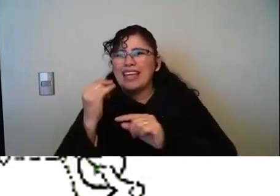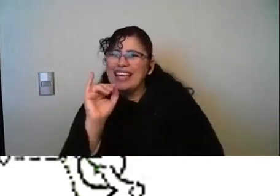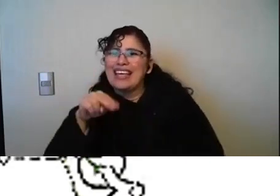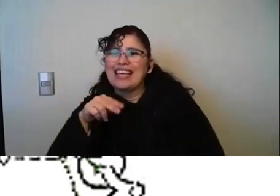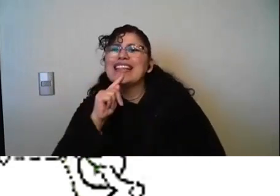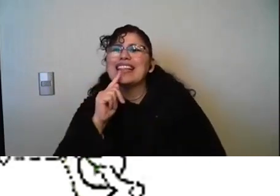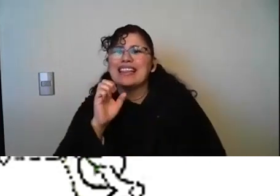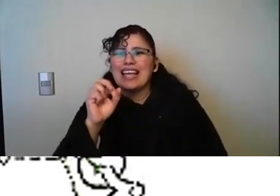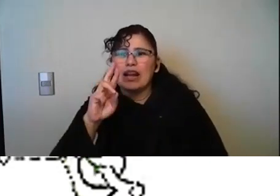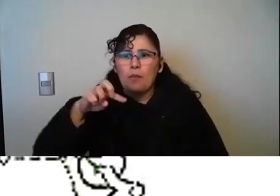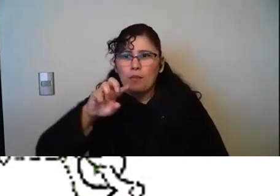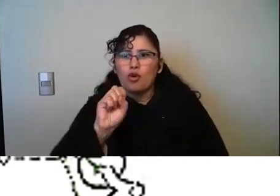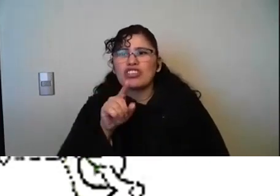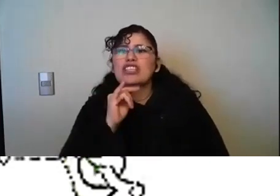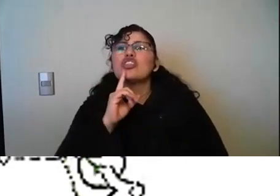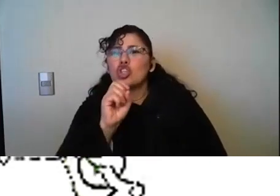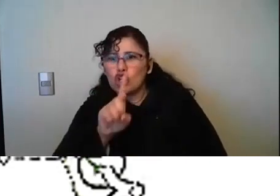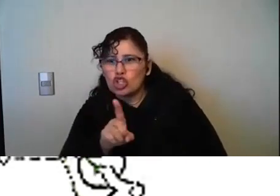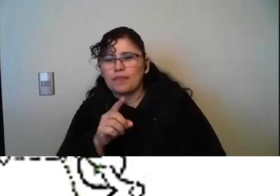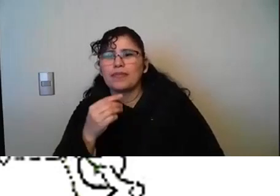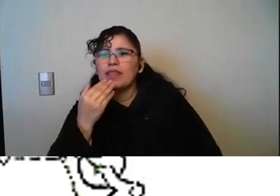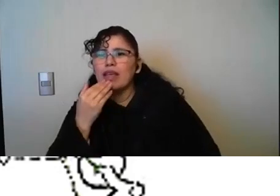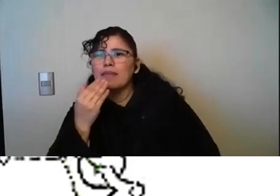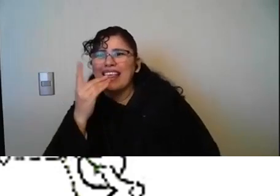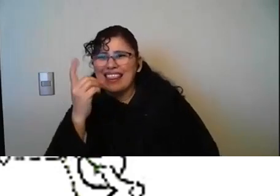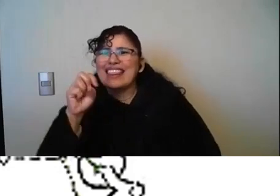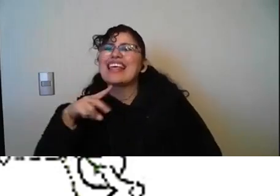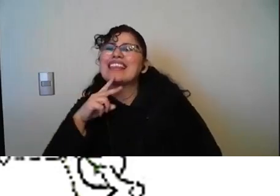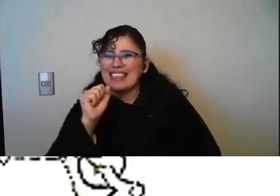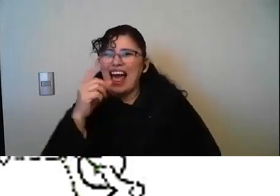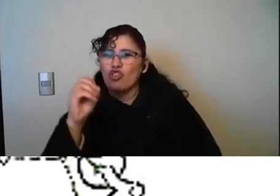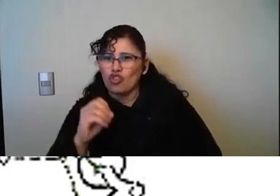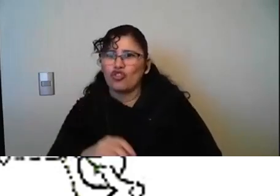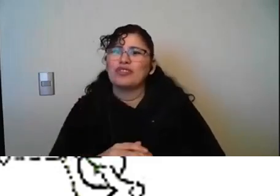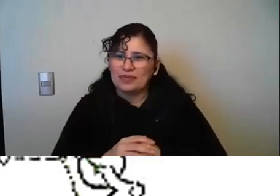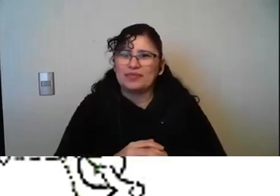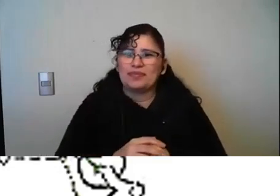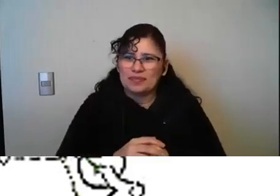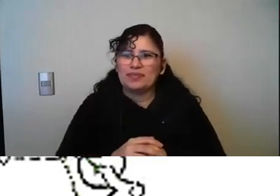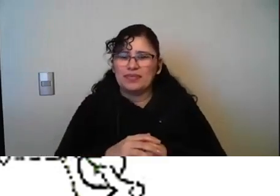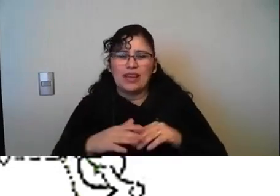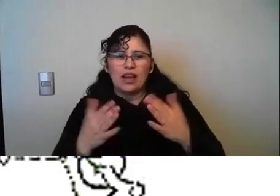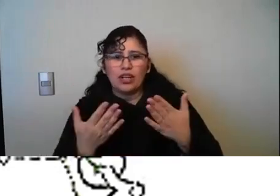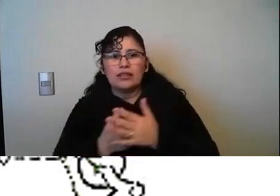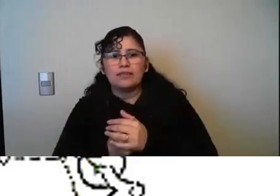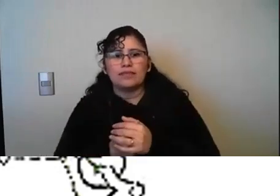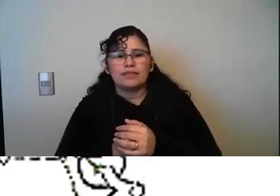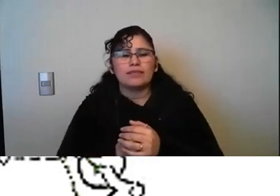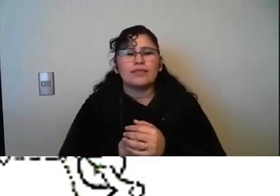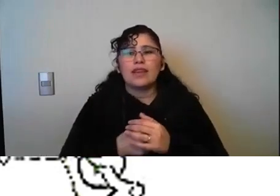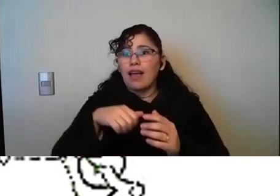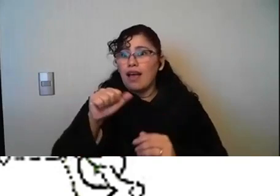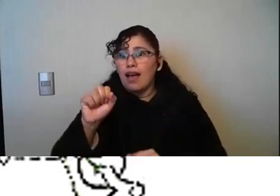dentado, y que el interpósito se dividía en globoso y en boliforme. Ahora, para el arquicerebelo,